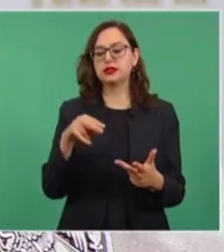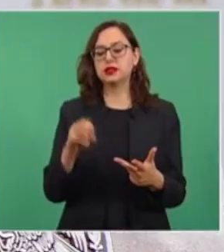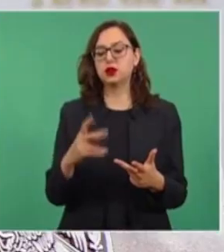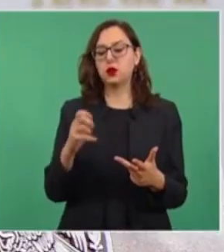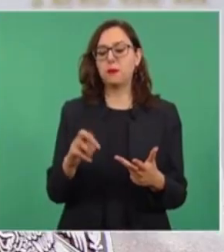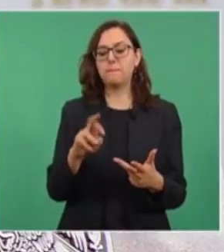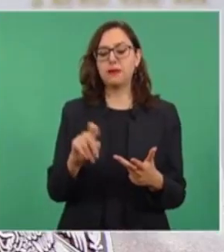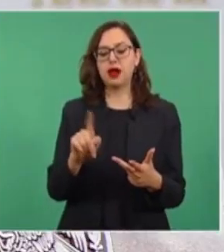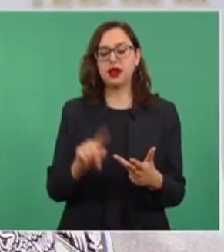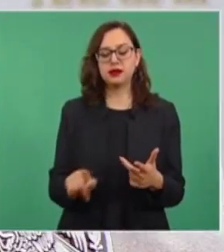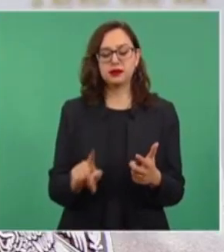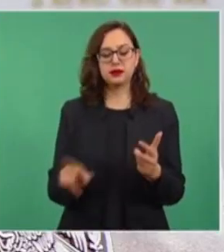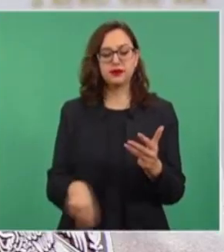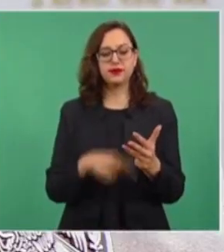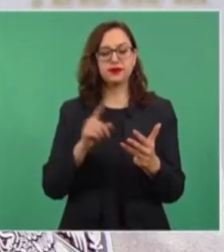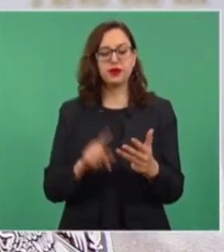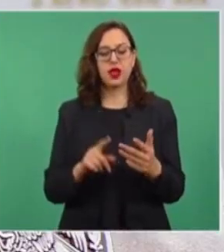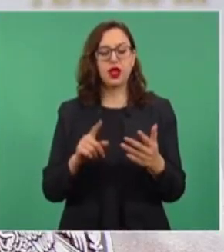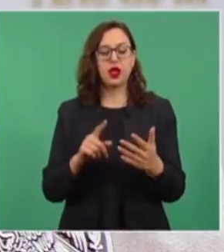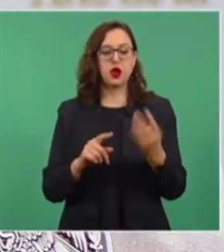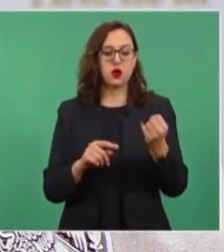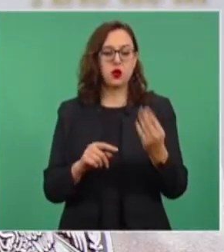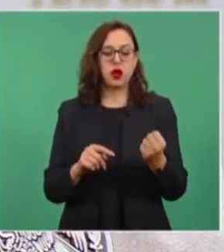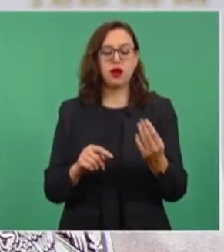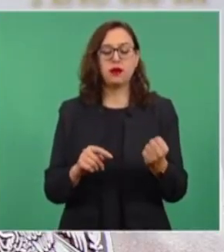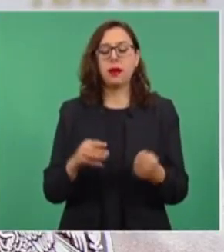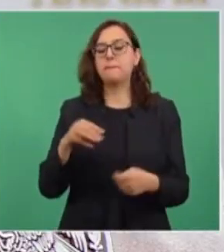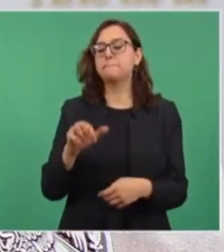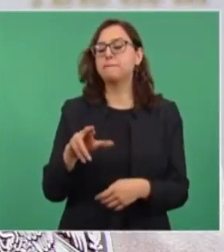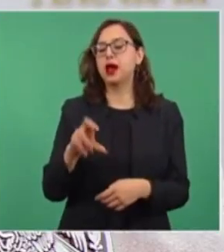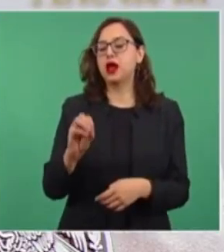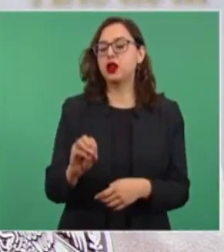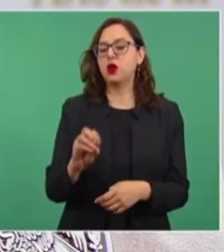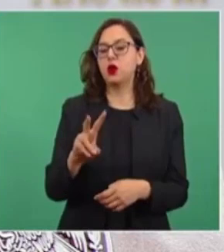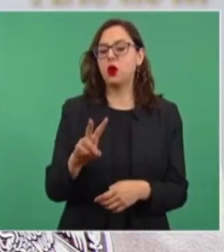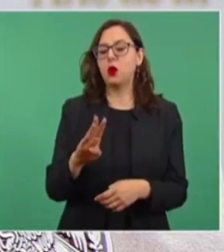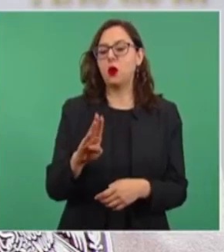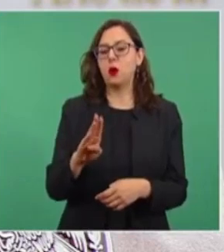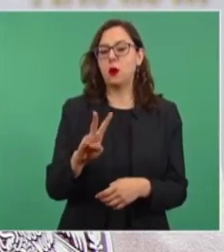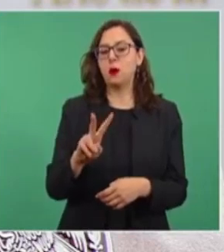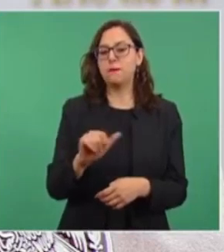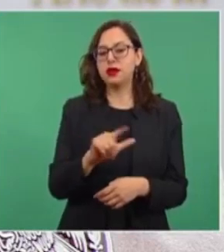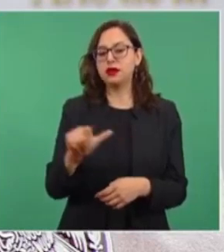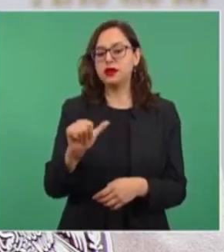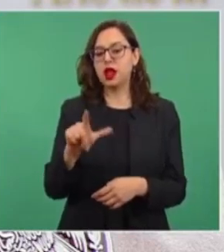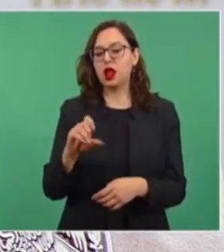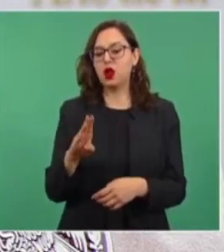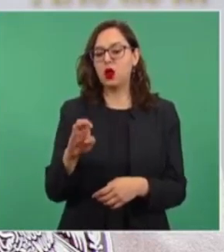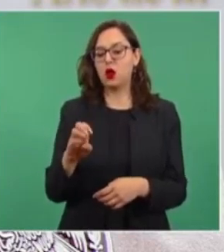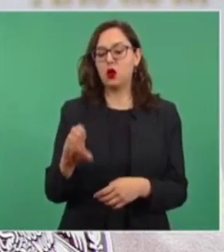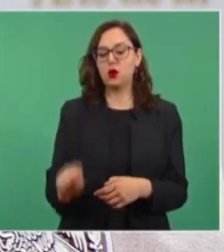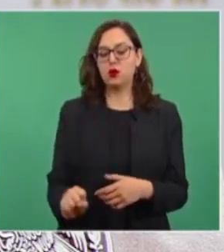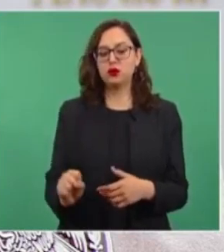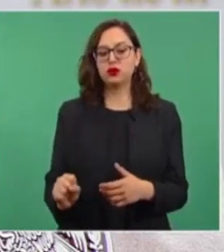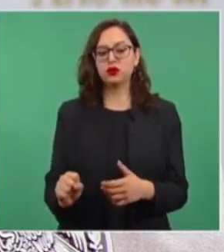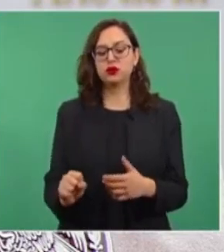Rosales, Mario Villalobos Luna, Eduardo Barrueta